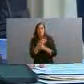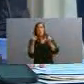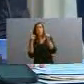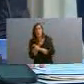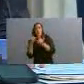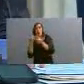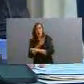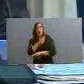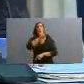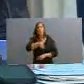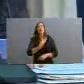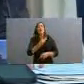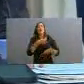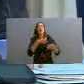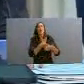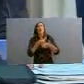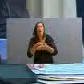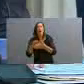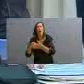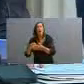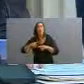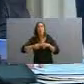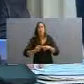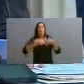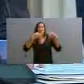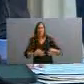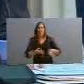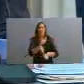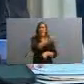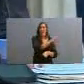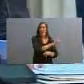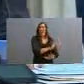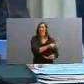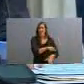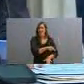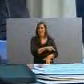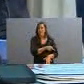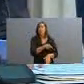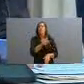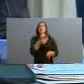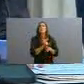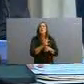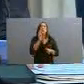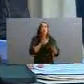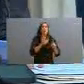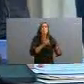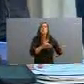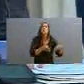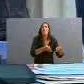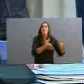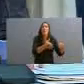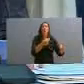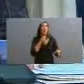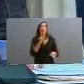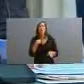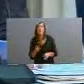han obstaculizado la permanencia de las políticas correctas, han impedido que se continúe un mismo rumbo. No queremos volver